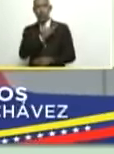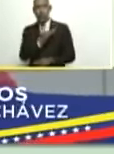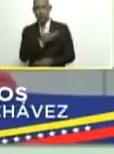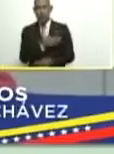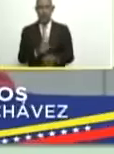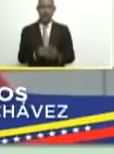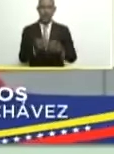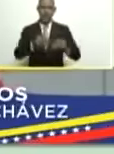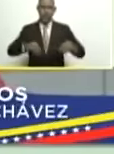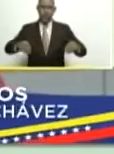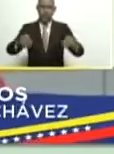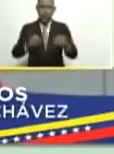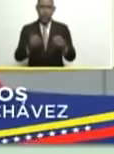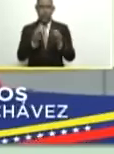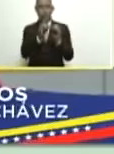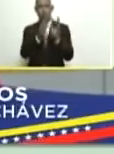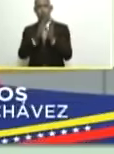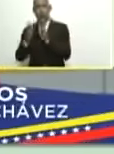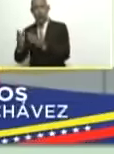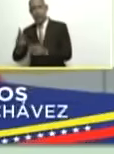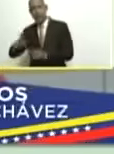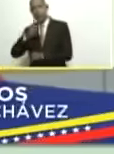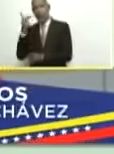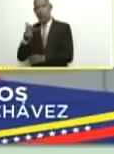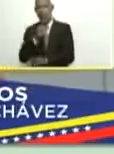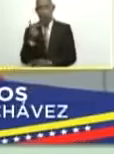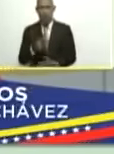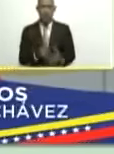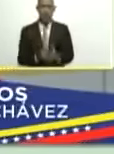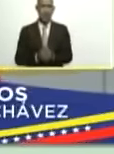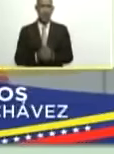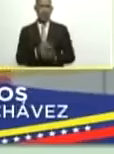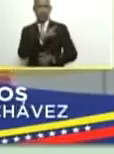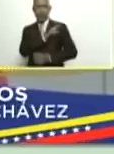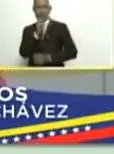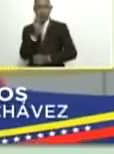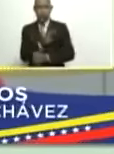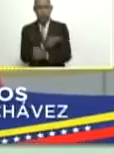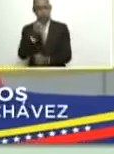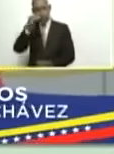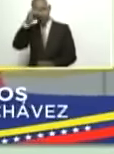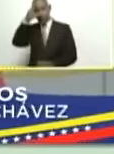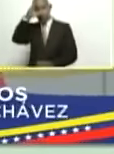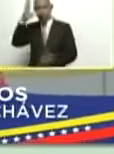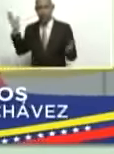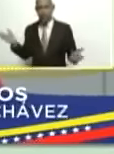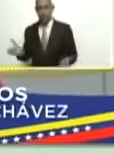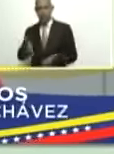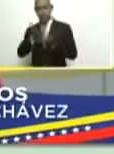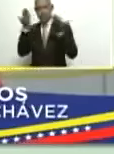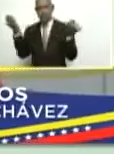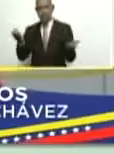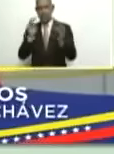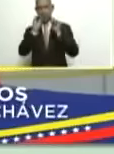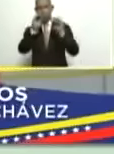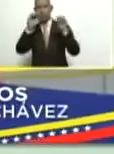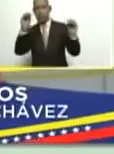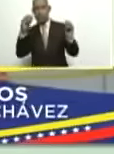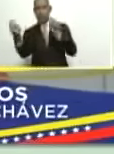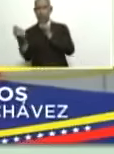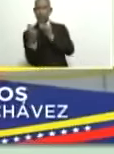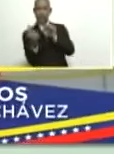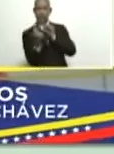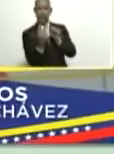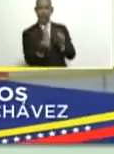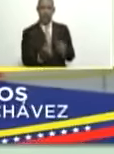territorial, en lo organizativo, en lo político, fortaleciendo la capacidad de convocatoria, el debate permanente,